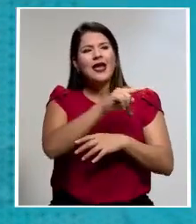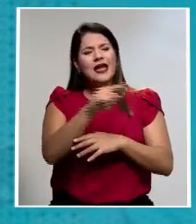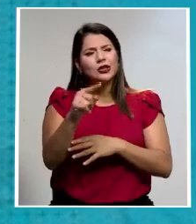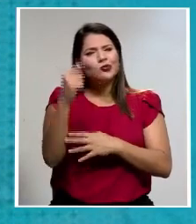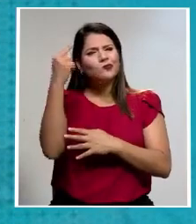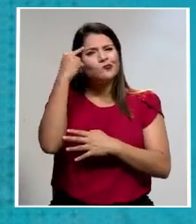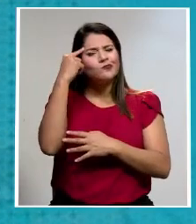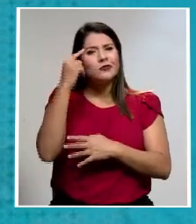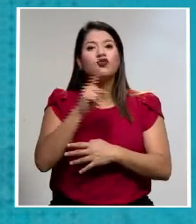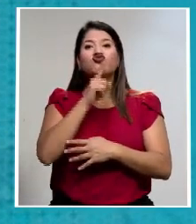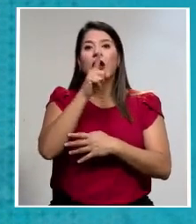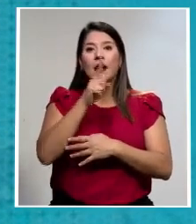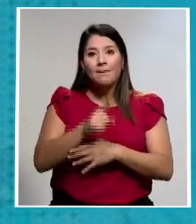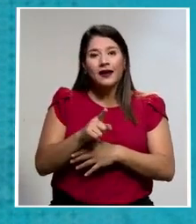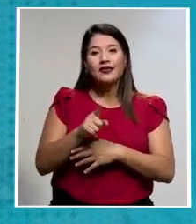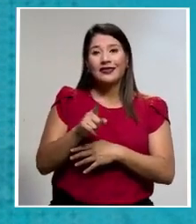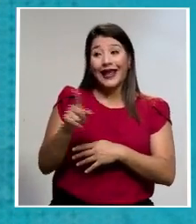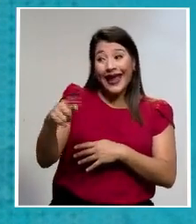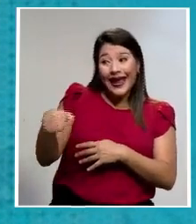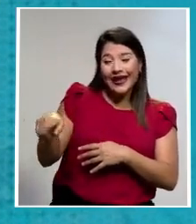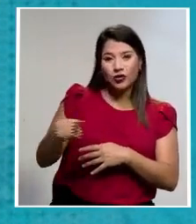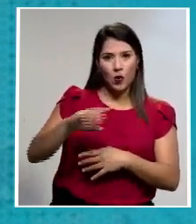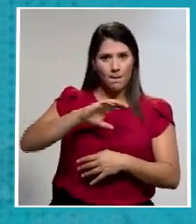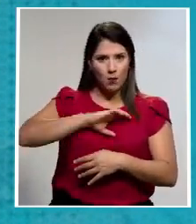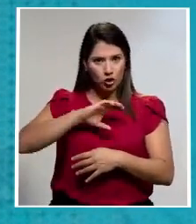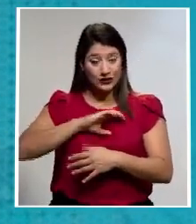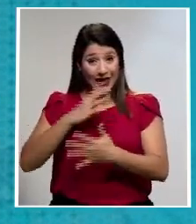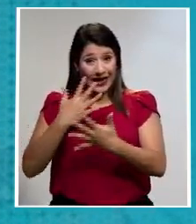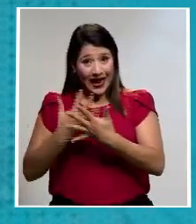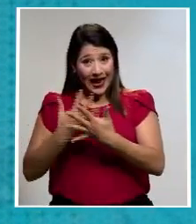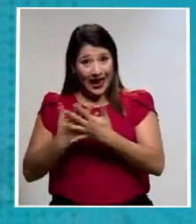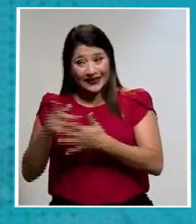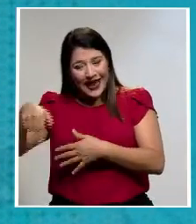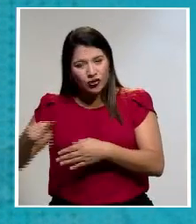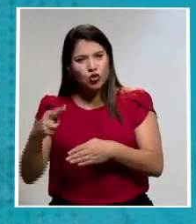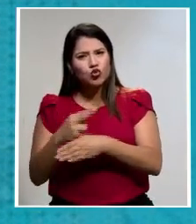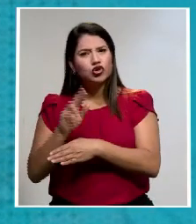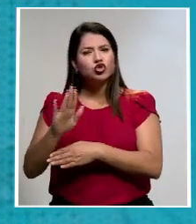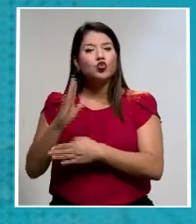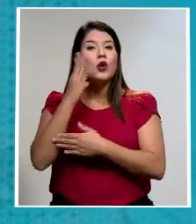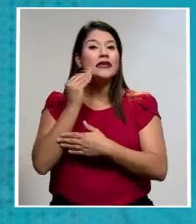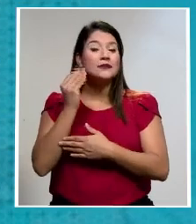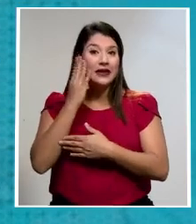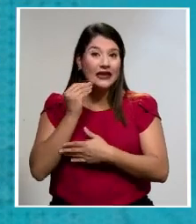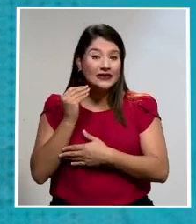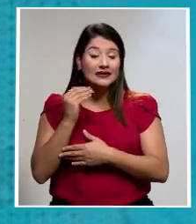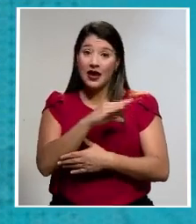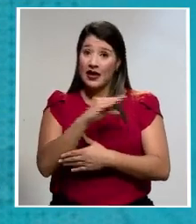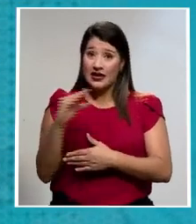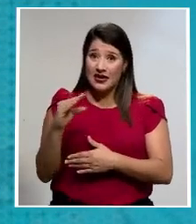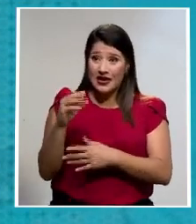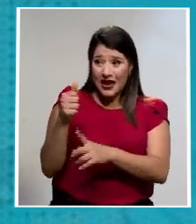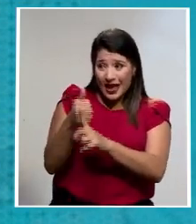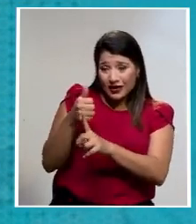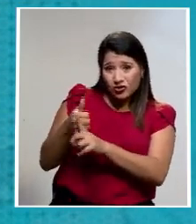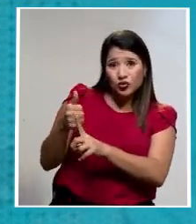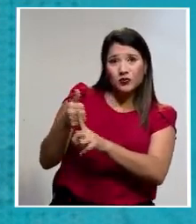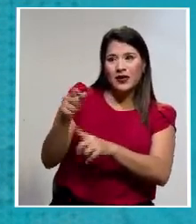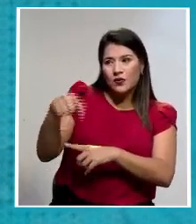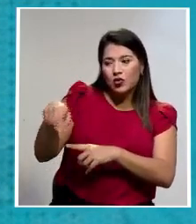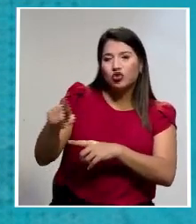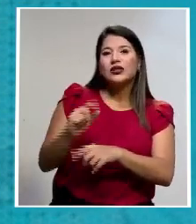esa experiencia abundante que hay en la sección de cárceles del OIJ y que ellos dispongan y